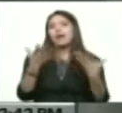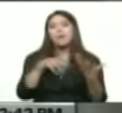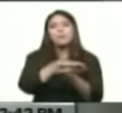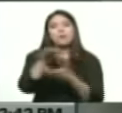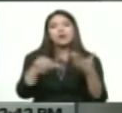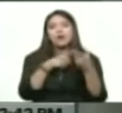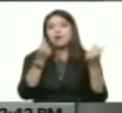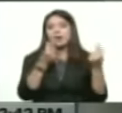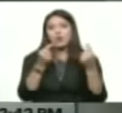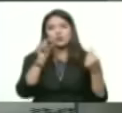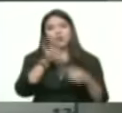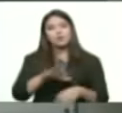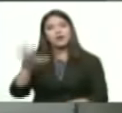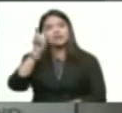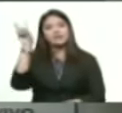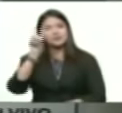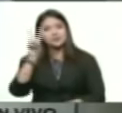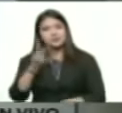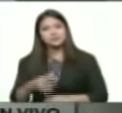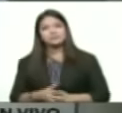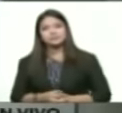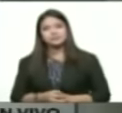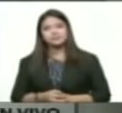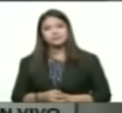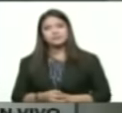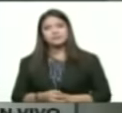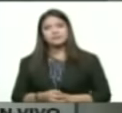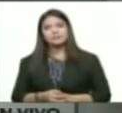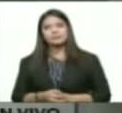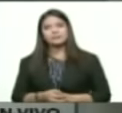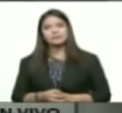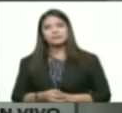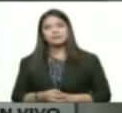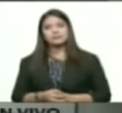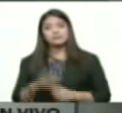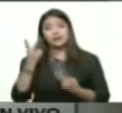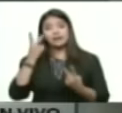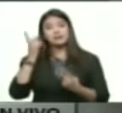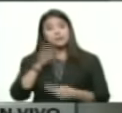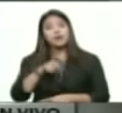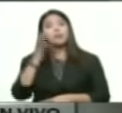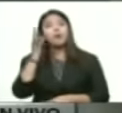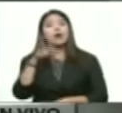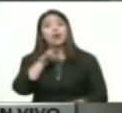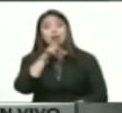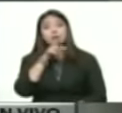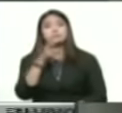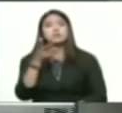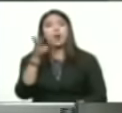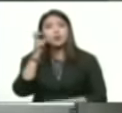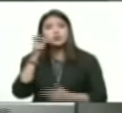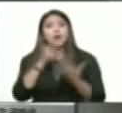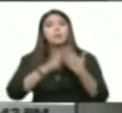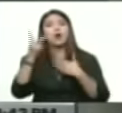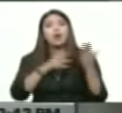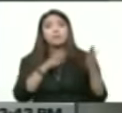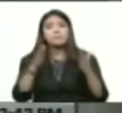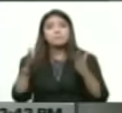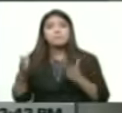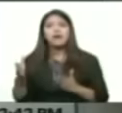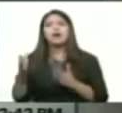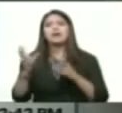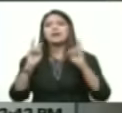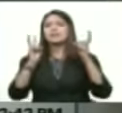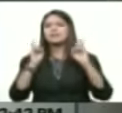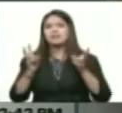crisis económica que vive actualmente nuestro país. En las declaraciones escuchamos parte del plan, ella habló cómo son estas áreas,